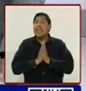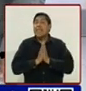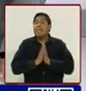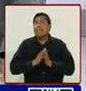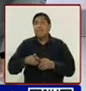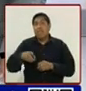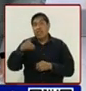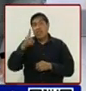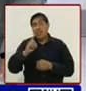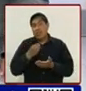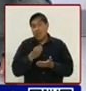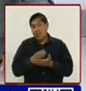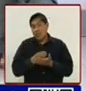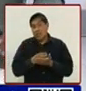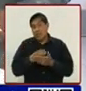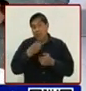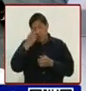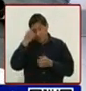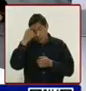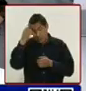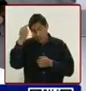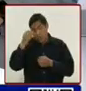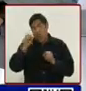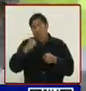de la Abundancia que sus sueños se puedan cumplir.